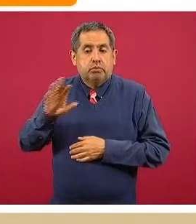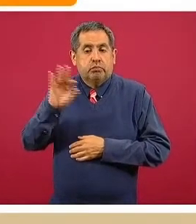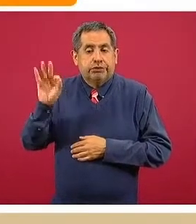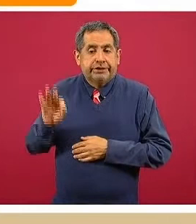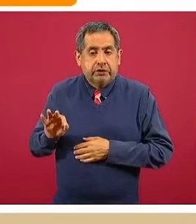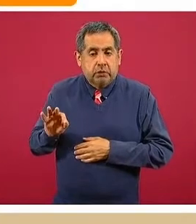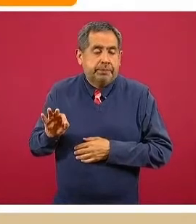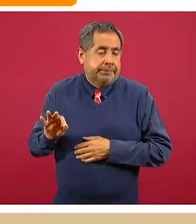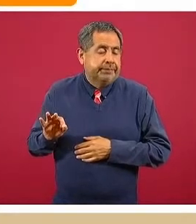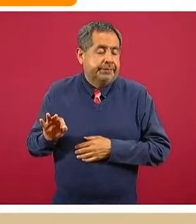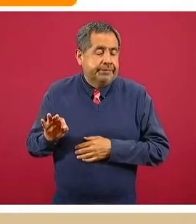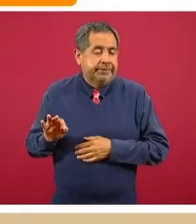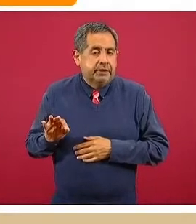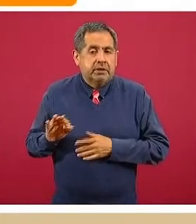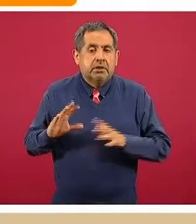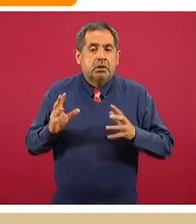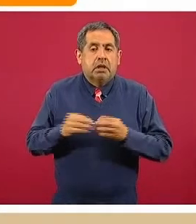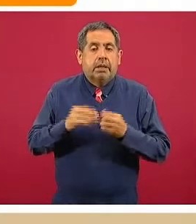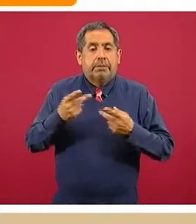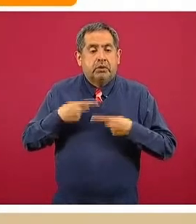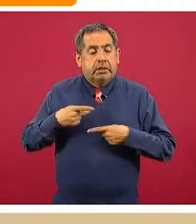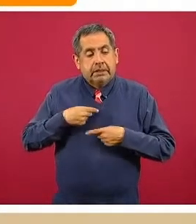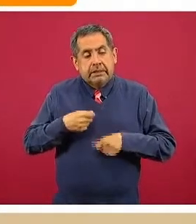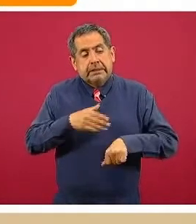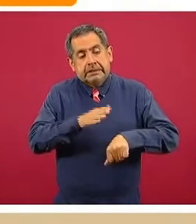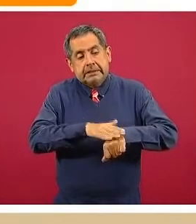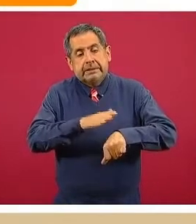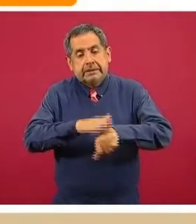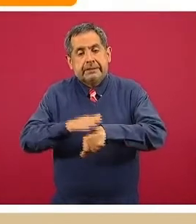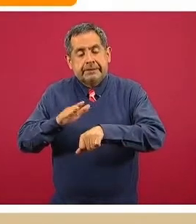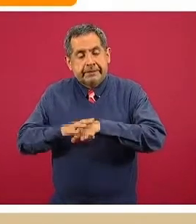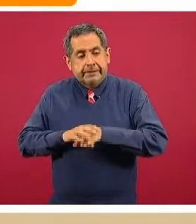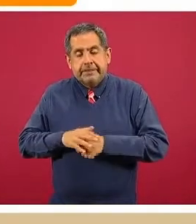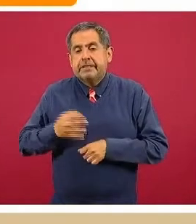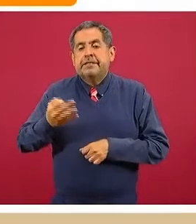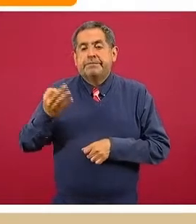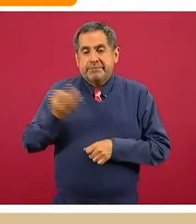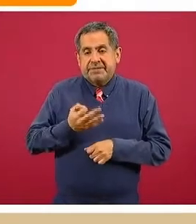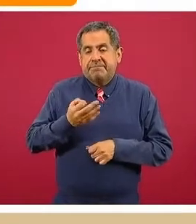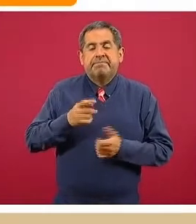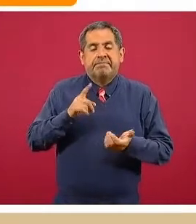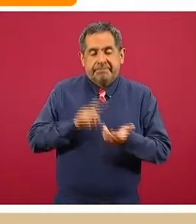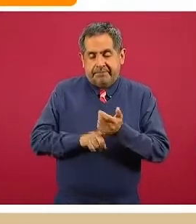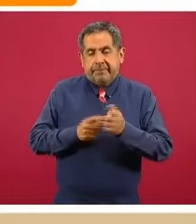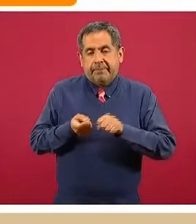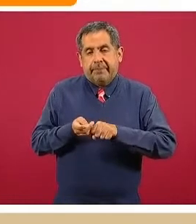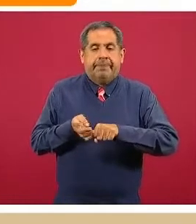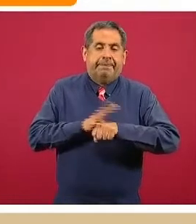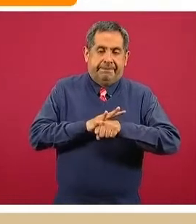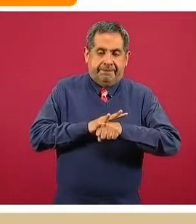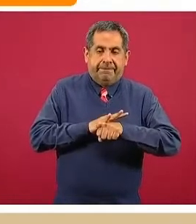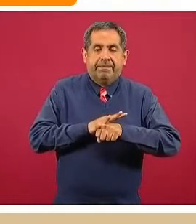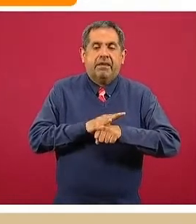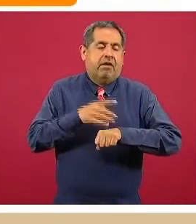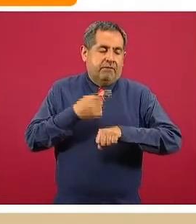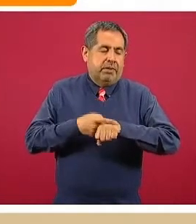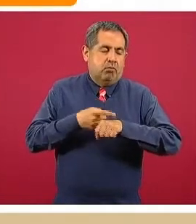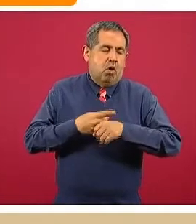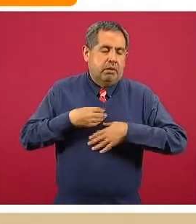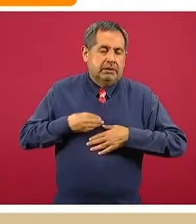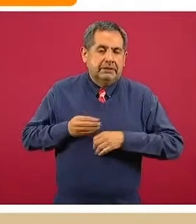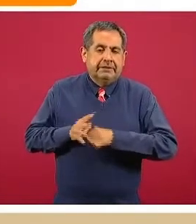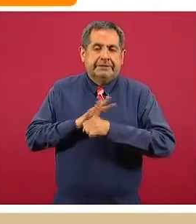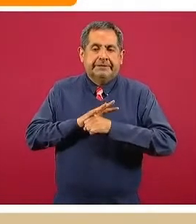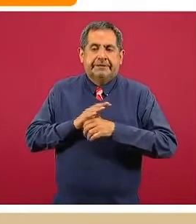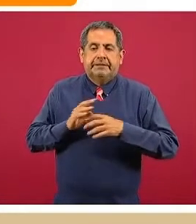del gran total de personas notificadas que han sido ya confirmadas como casos de COVID-19, y por lo tanto